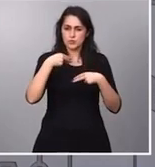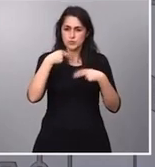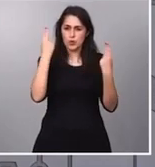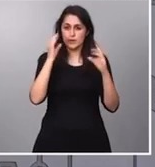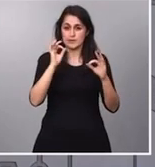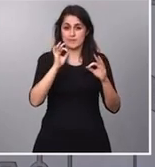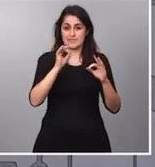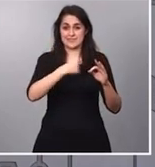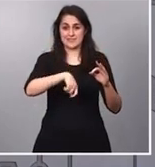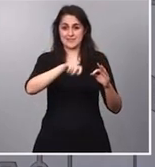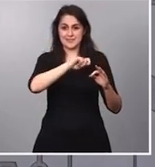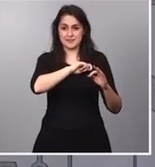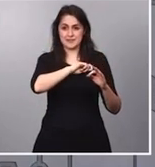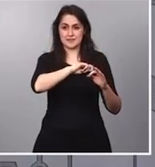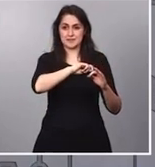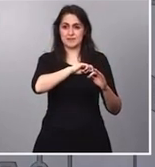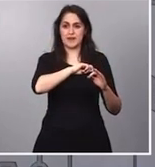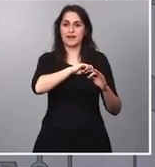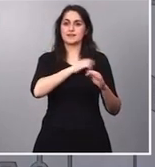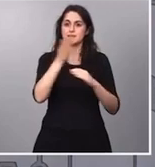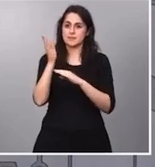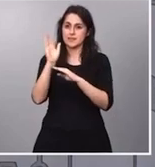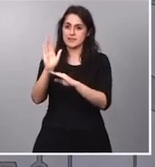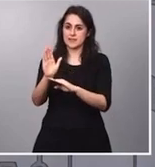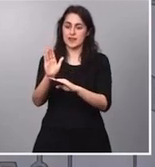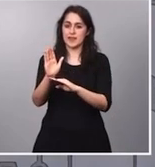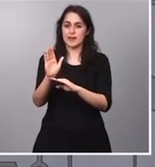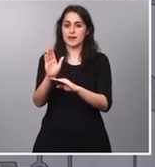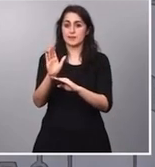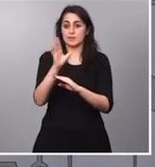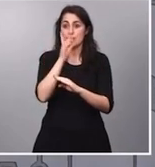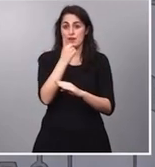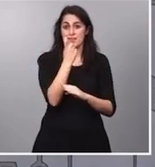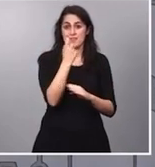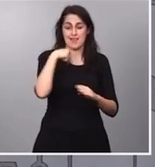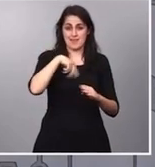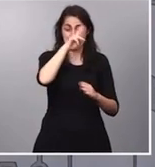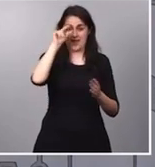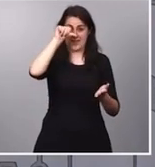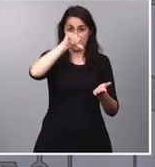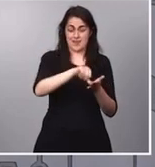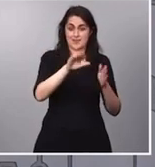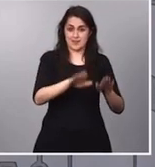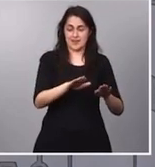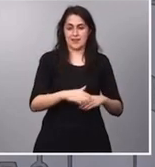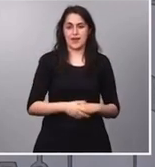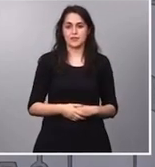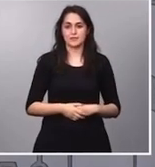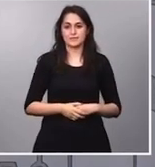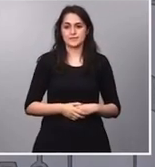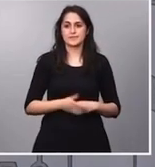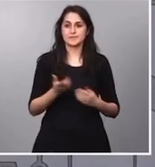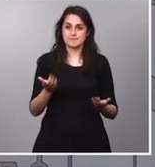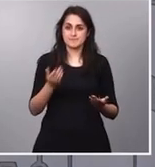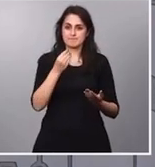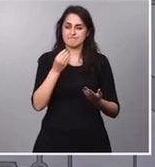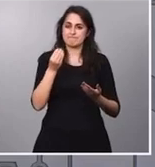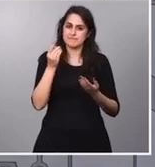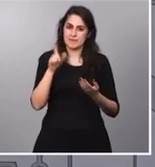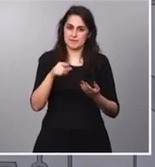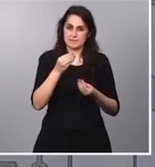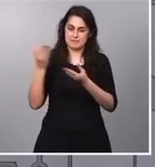Estado español necesarios durante su Estancia en nuestro país Sin embargo a esta hospitalidad Y a esta buena fe ha